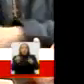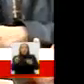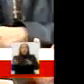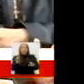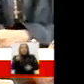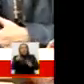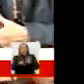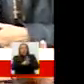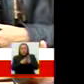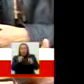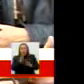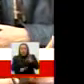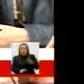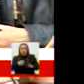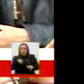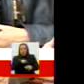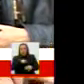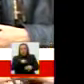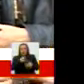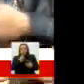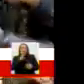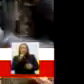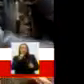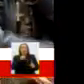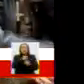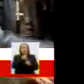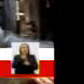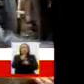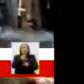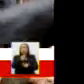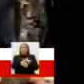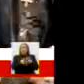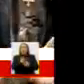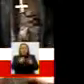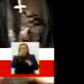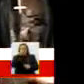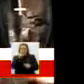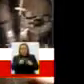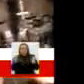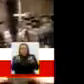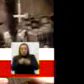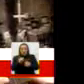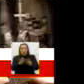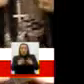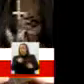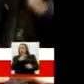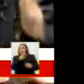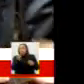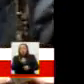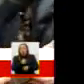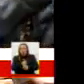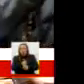ley. Porque a veces queremos criticar a nuestra institución, que es de todos los peruanos, el Congreso, y ni siquiera sabemos cómo